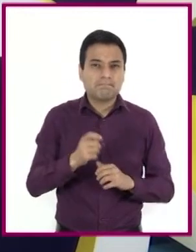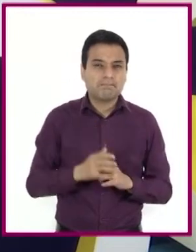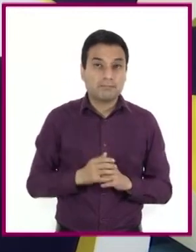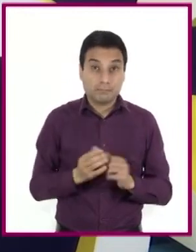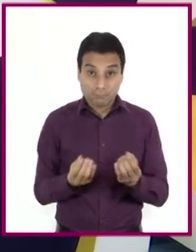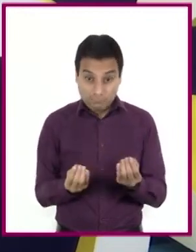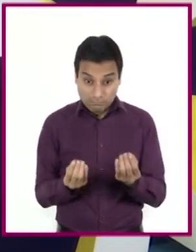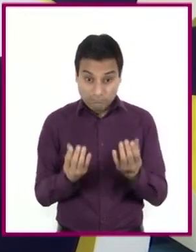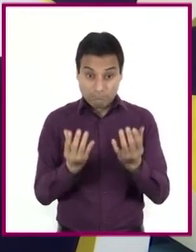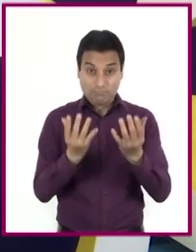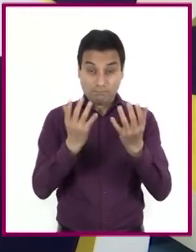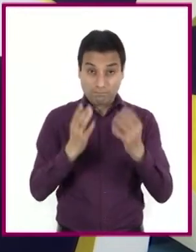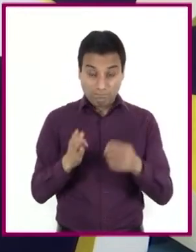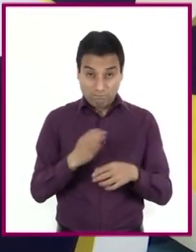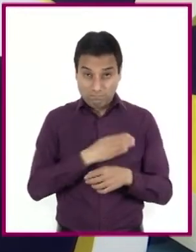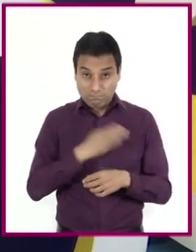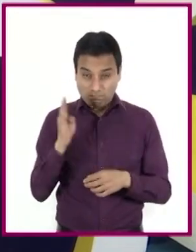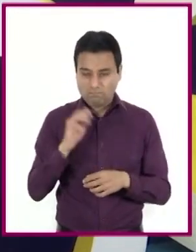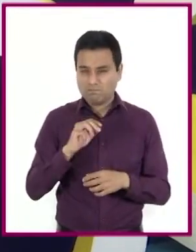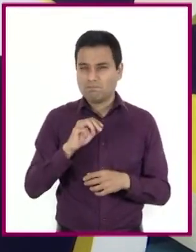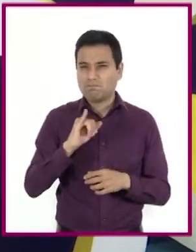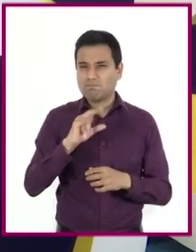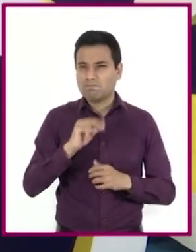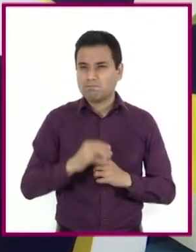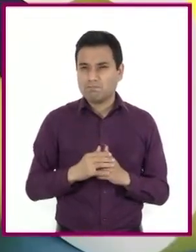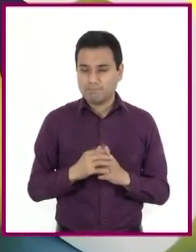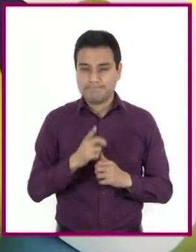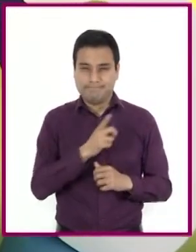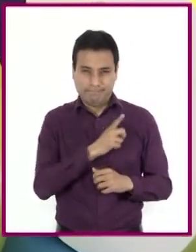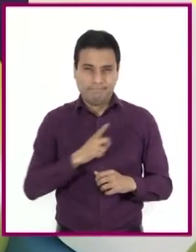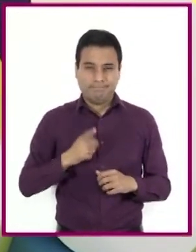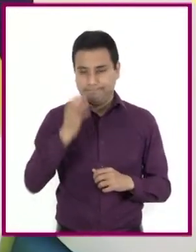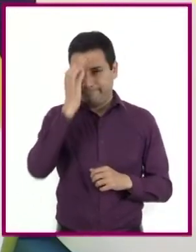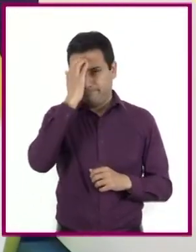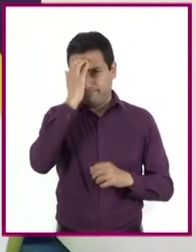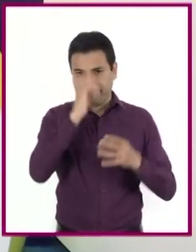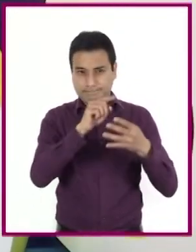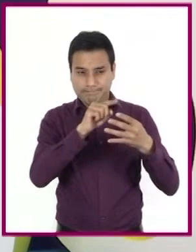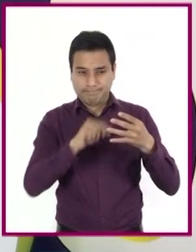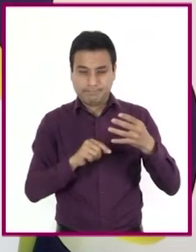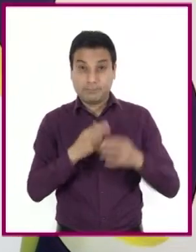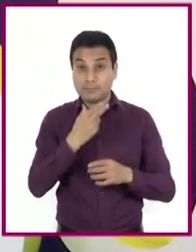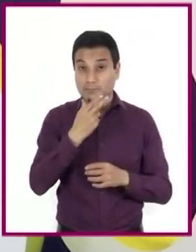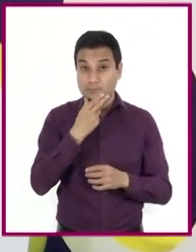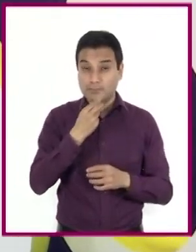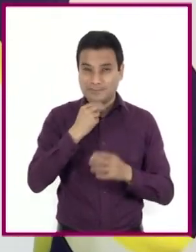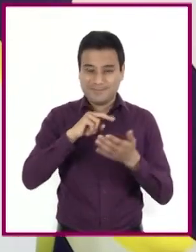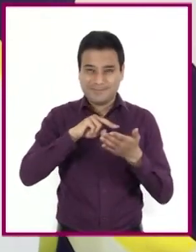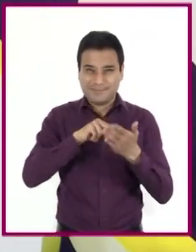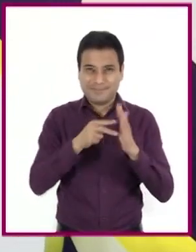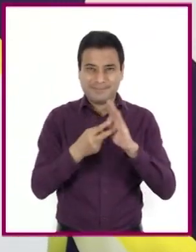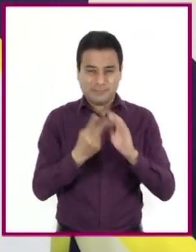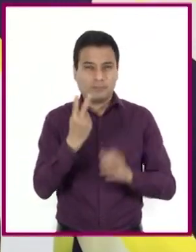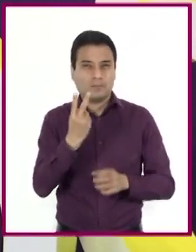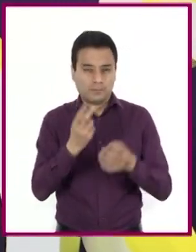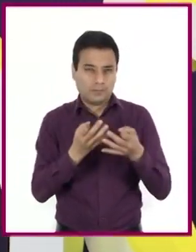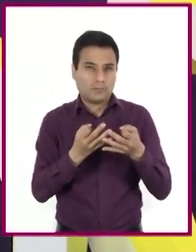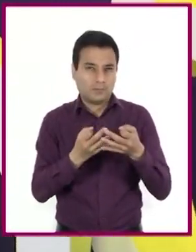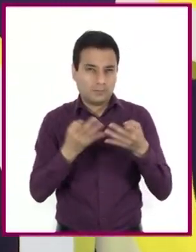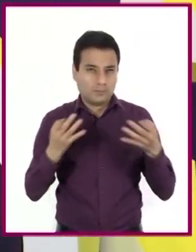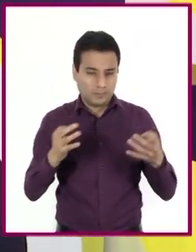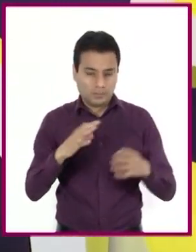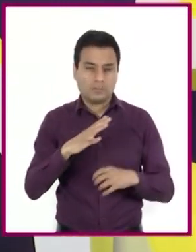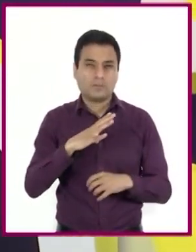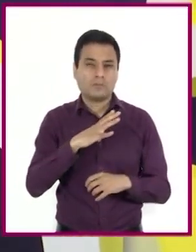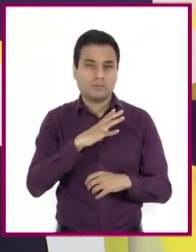el terreno a utilizar para la cosecha. El ingeniero tiene dos terrenos propuestos para el